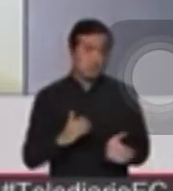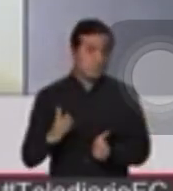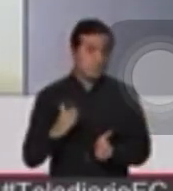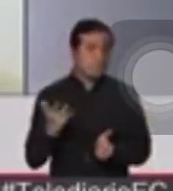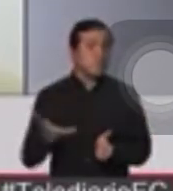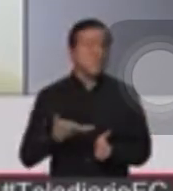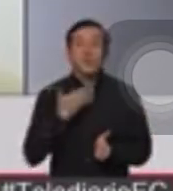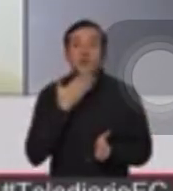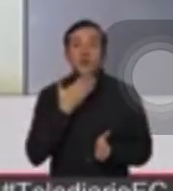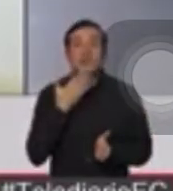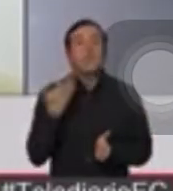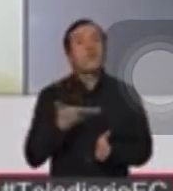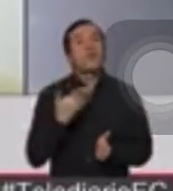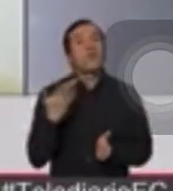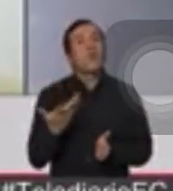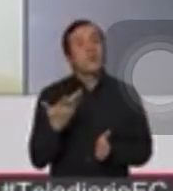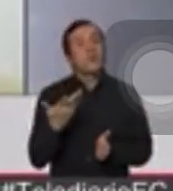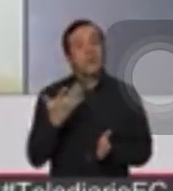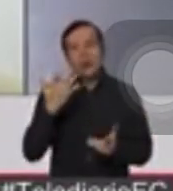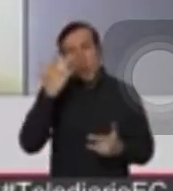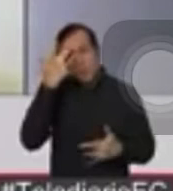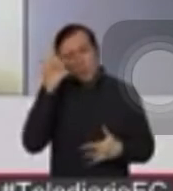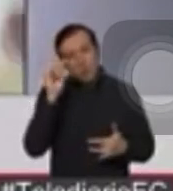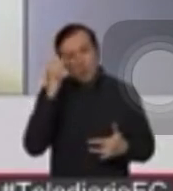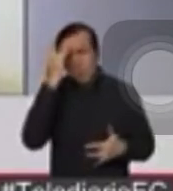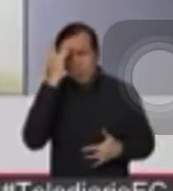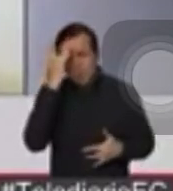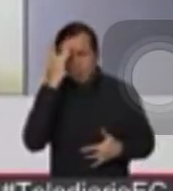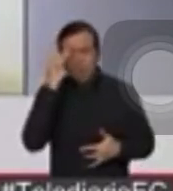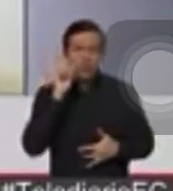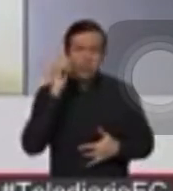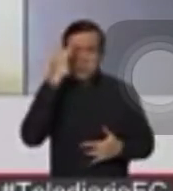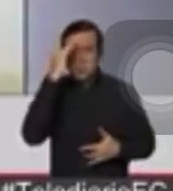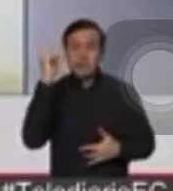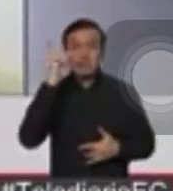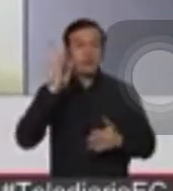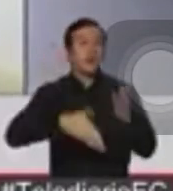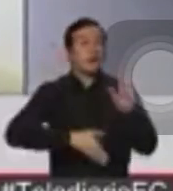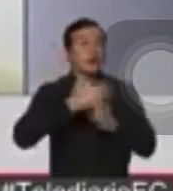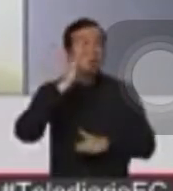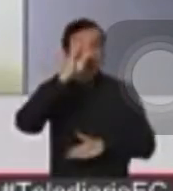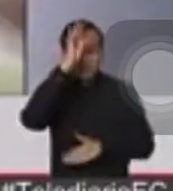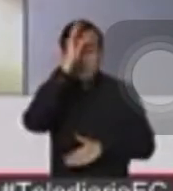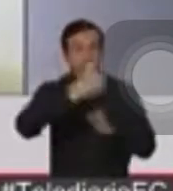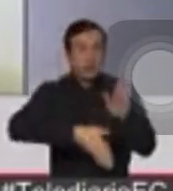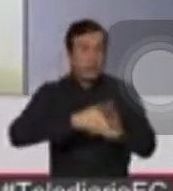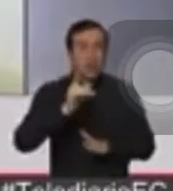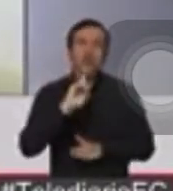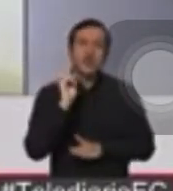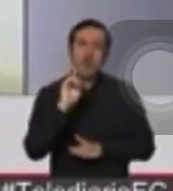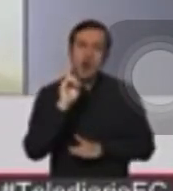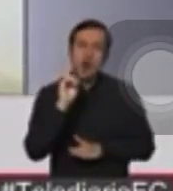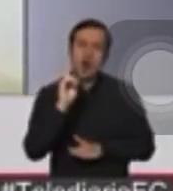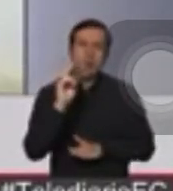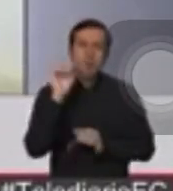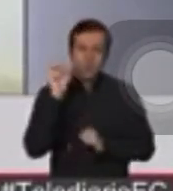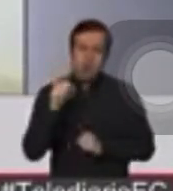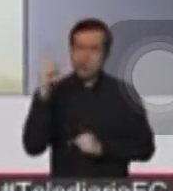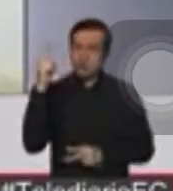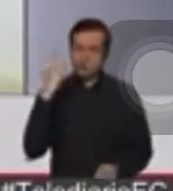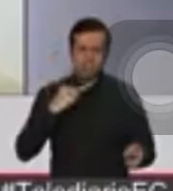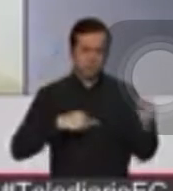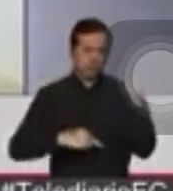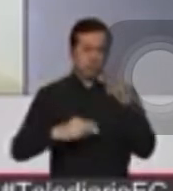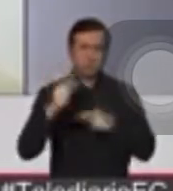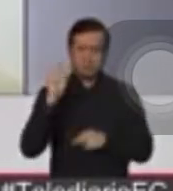dolencias leves, ¿ok? Que no necesitan ser, necesitan otro examen complementario